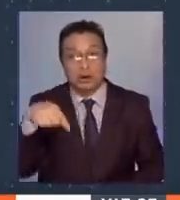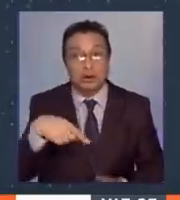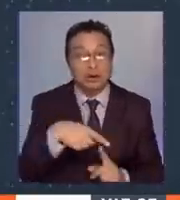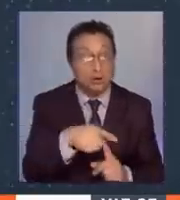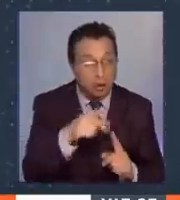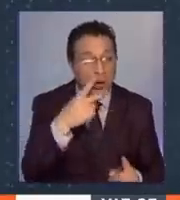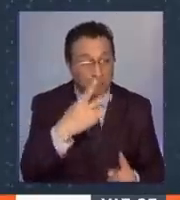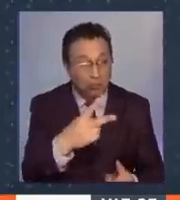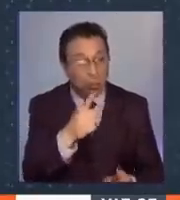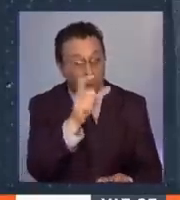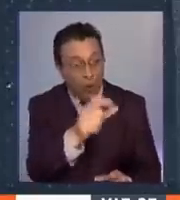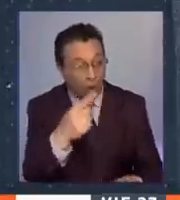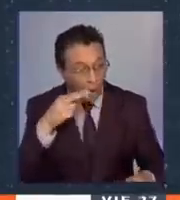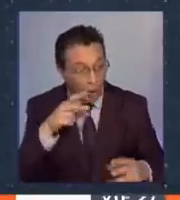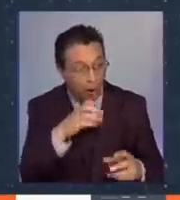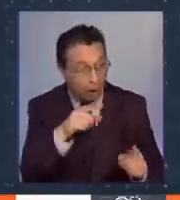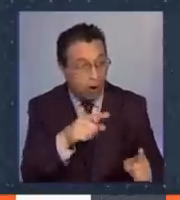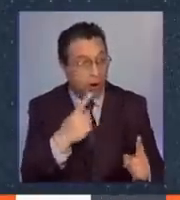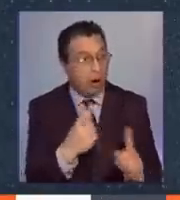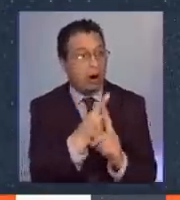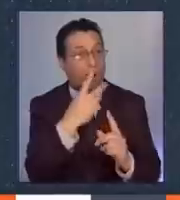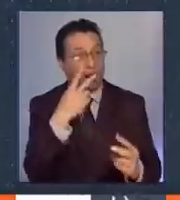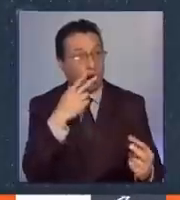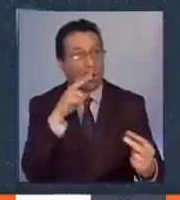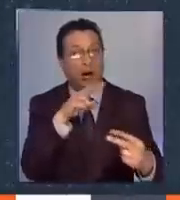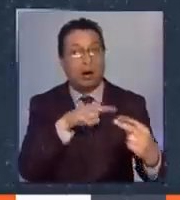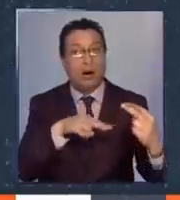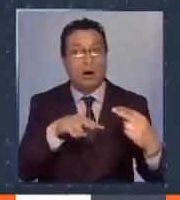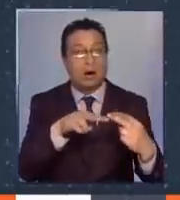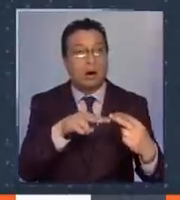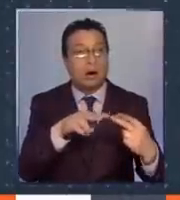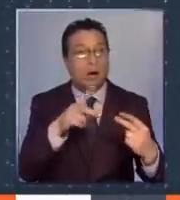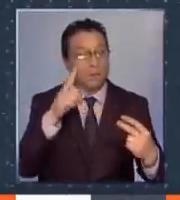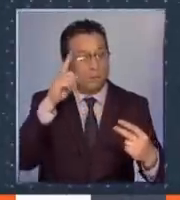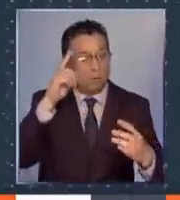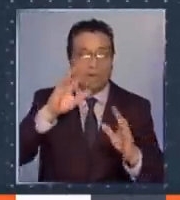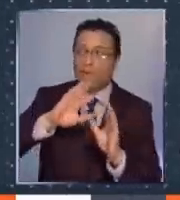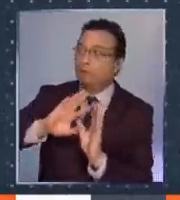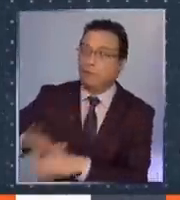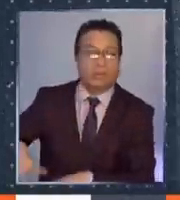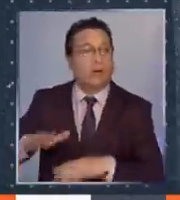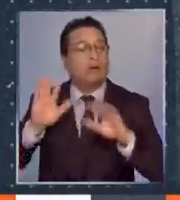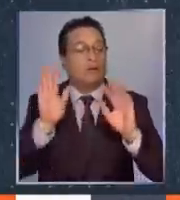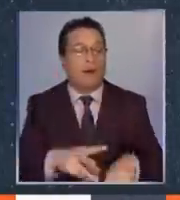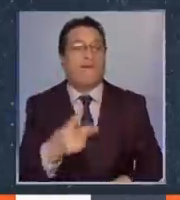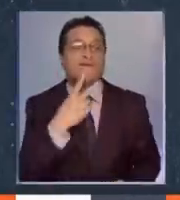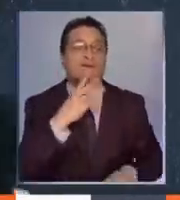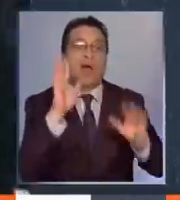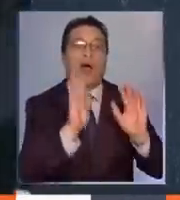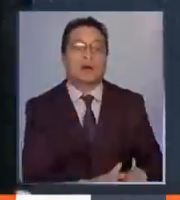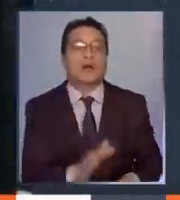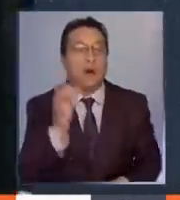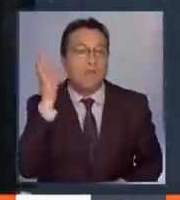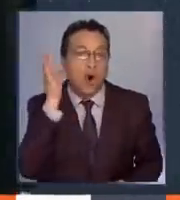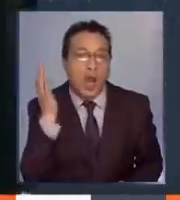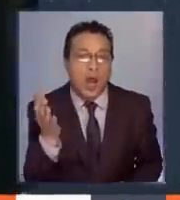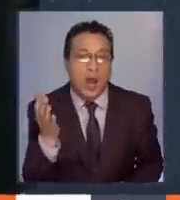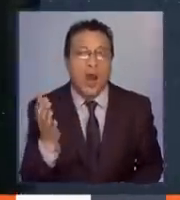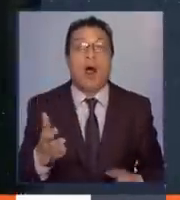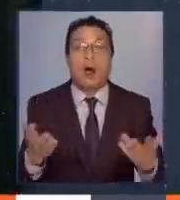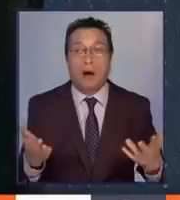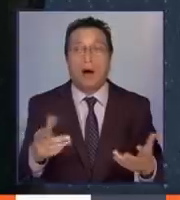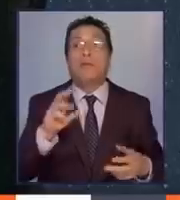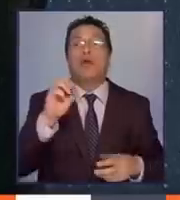su único habitante. Y mágicamente decidió dejarlo todo y venirse a vivir acá. Pasó a ser la